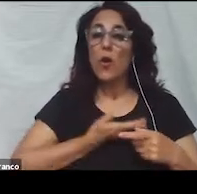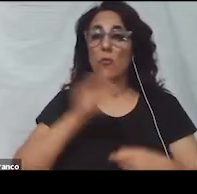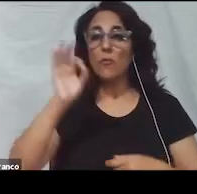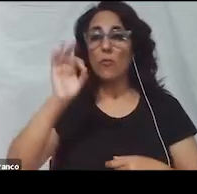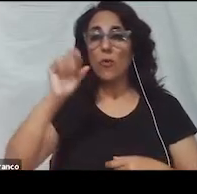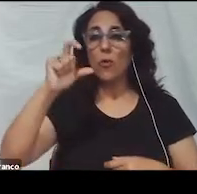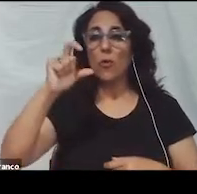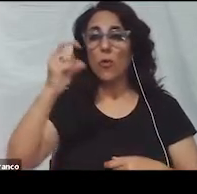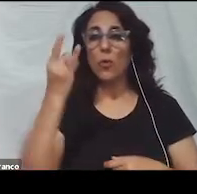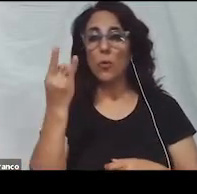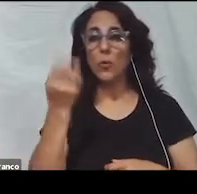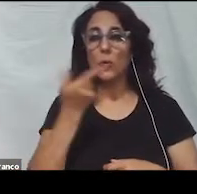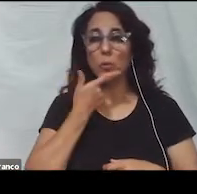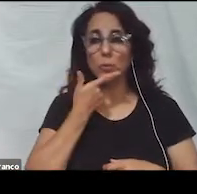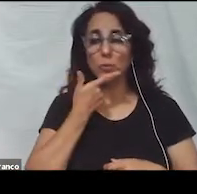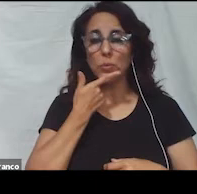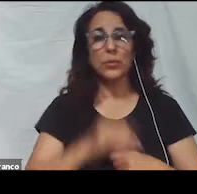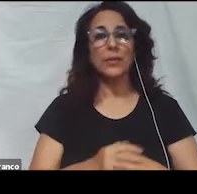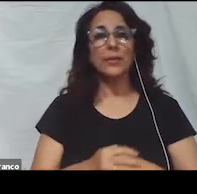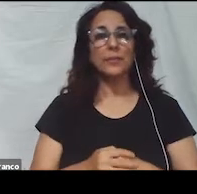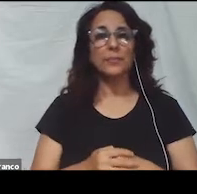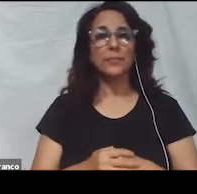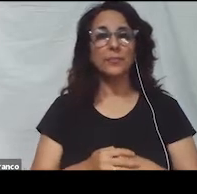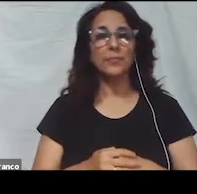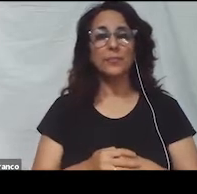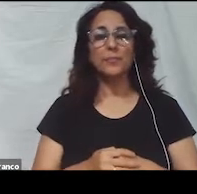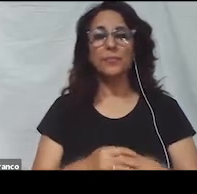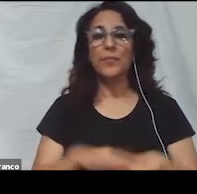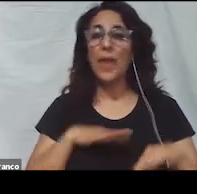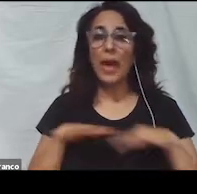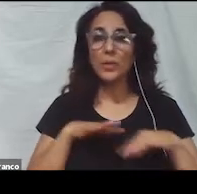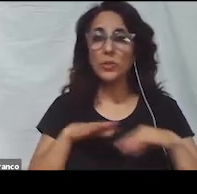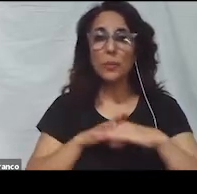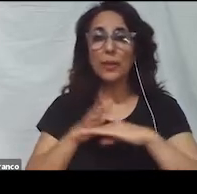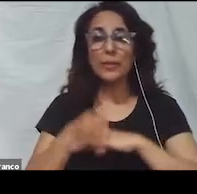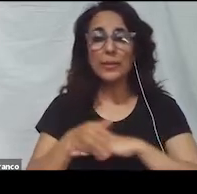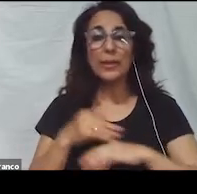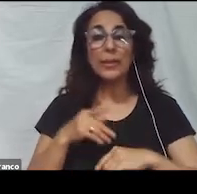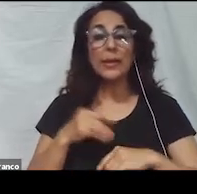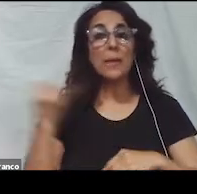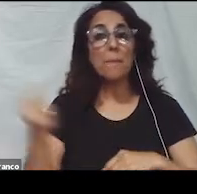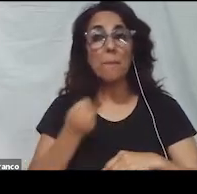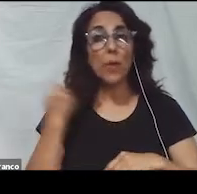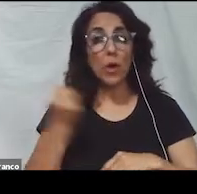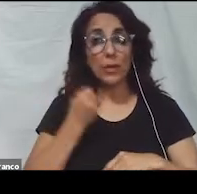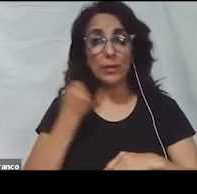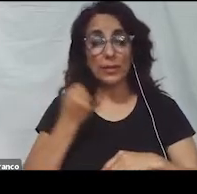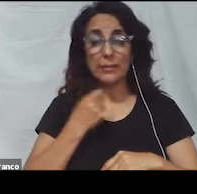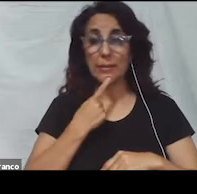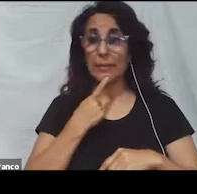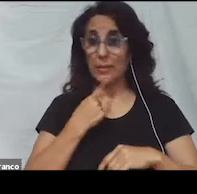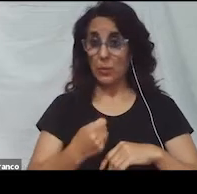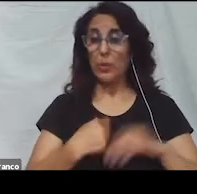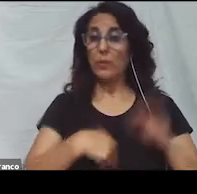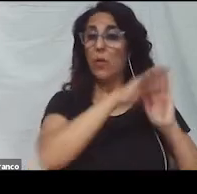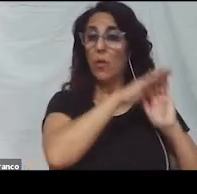ir marcando estas distintas secciones. Bien, o estos distintos accionables, mejor dicho. Es importante que tengamos en